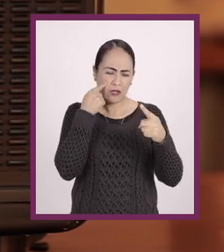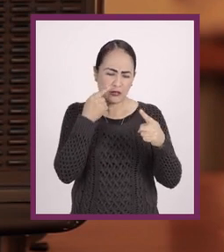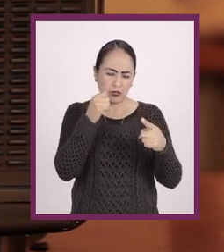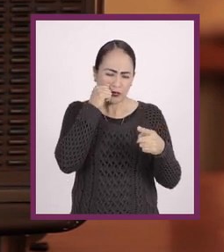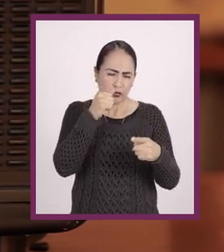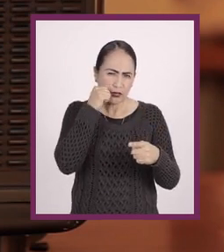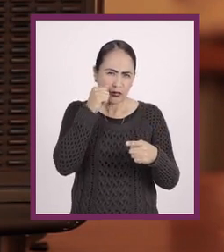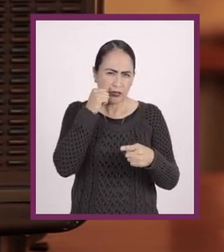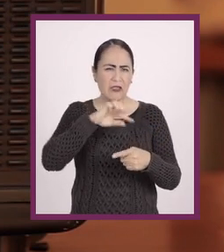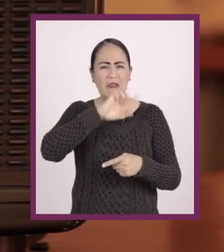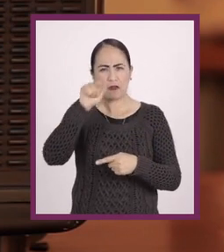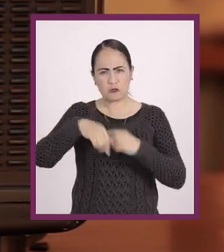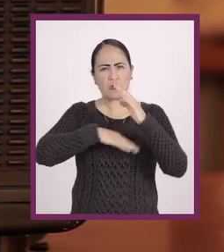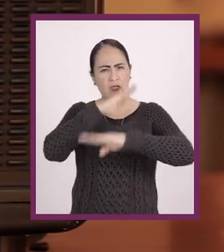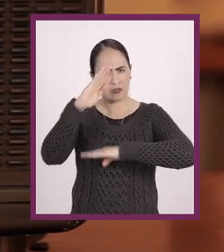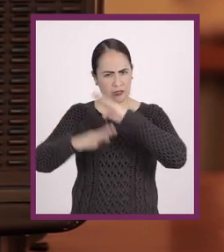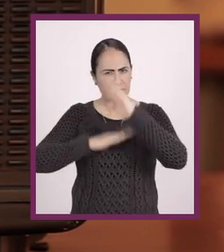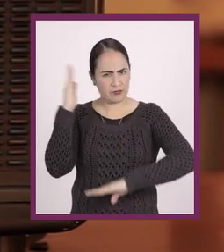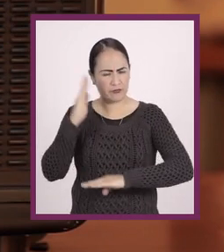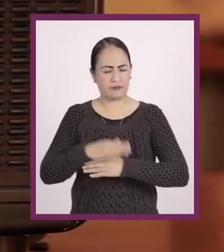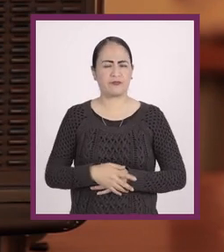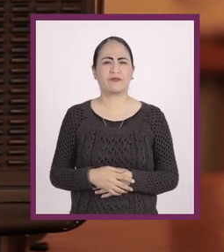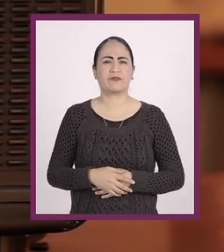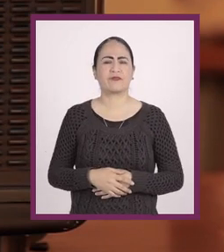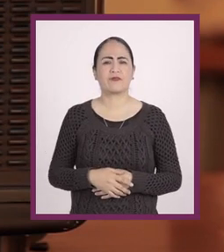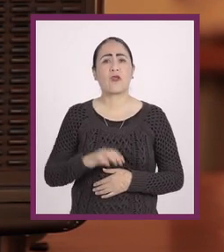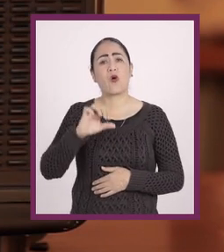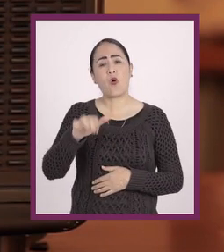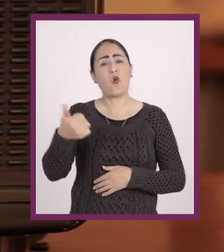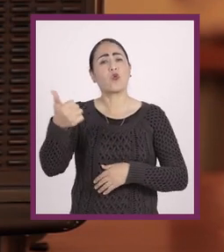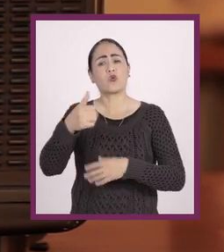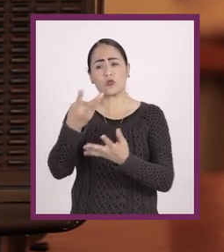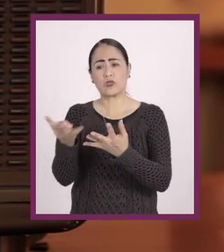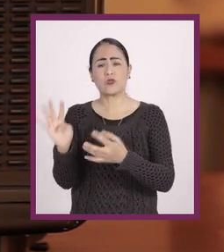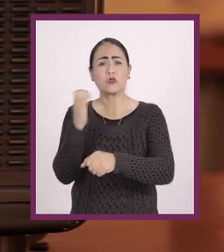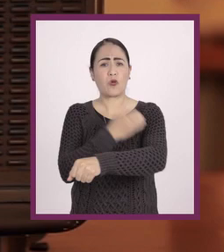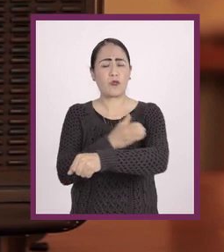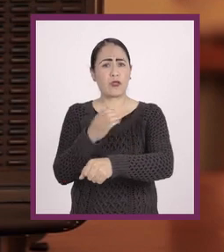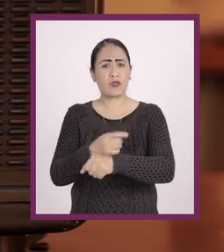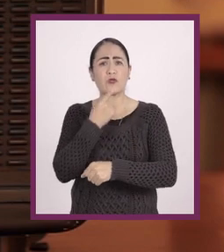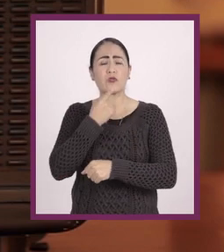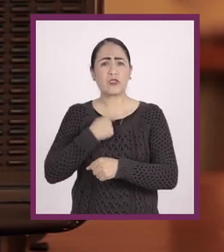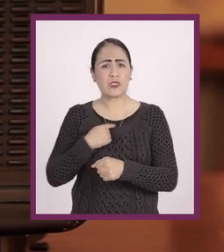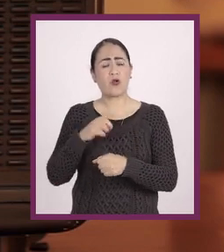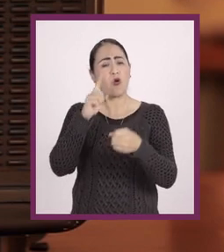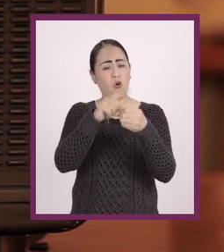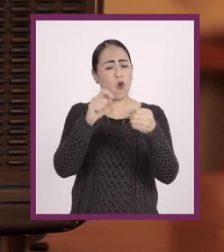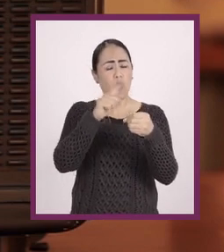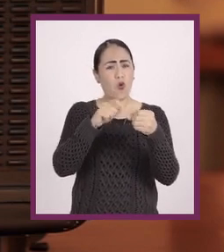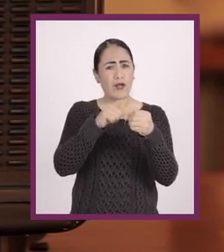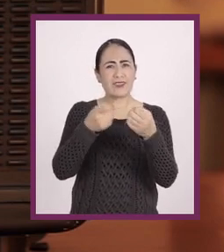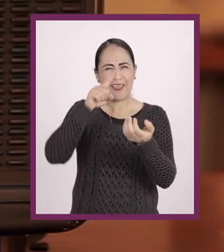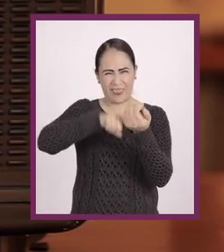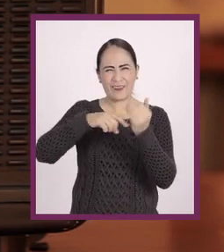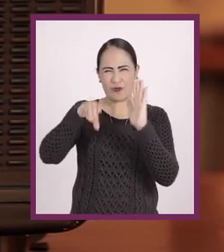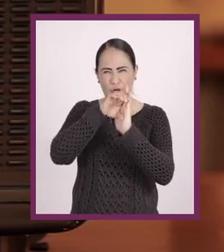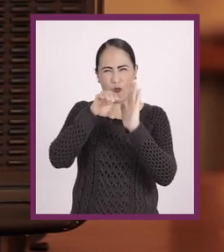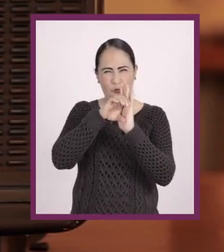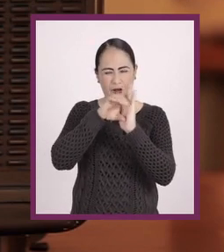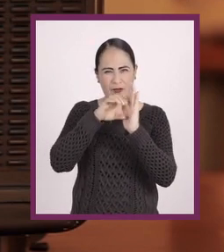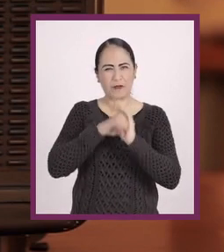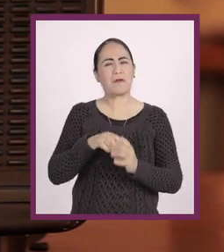salga bien y otros compañeros nos comentaron acerca de la importancia que tienen los colores en nuestra habitación